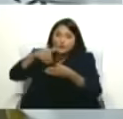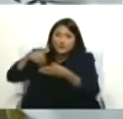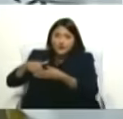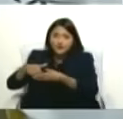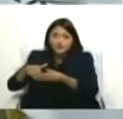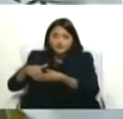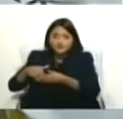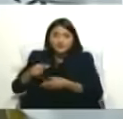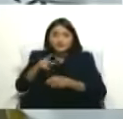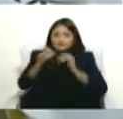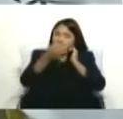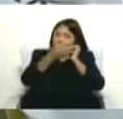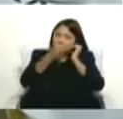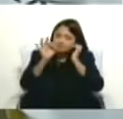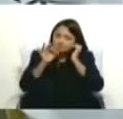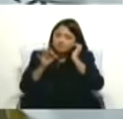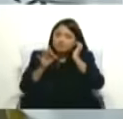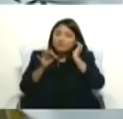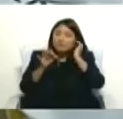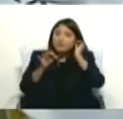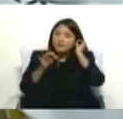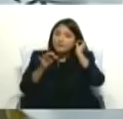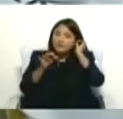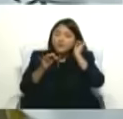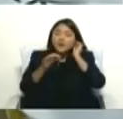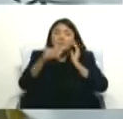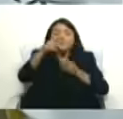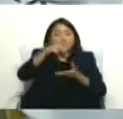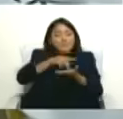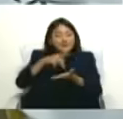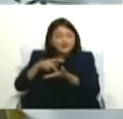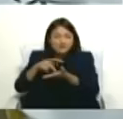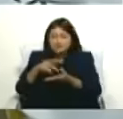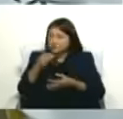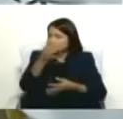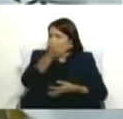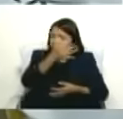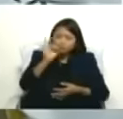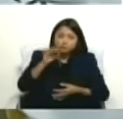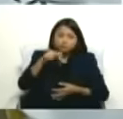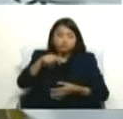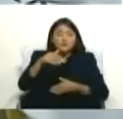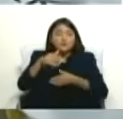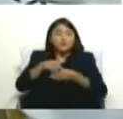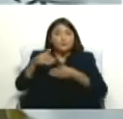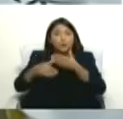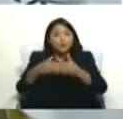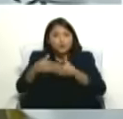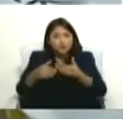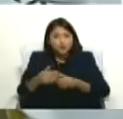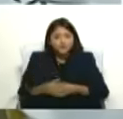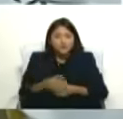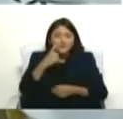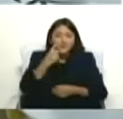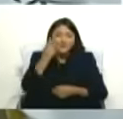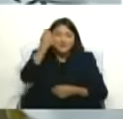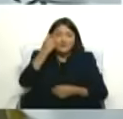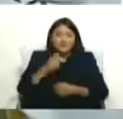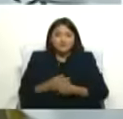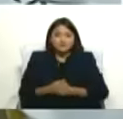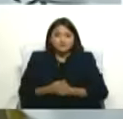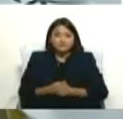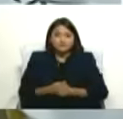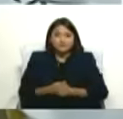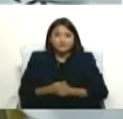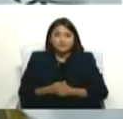la extraordinaria participación sin precedente en este proceso electoral inédito, en las